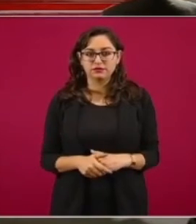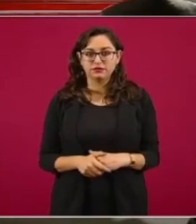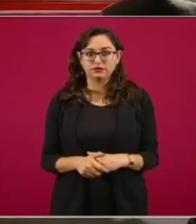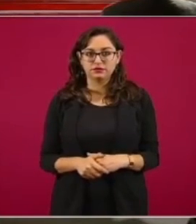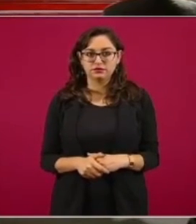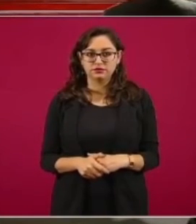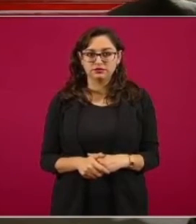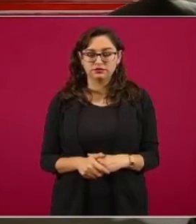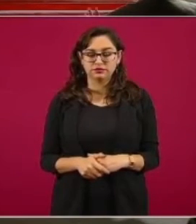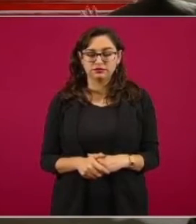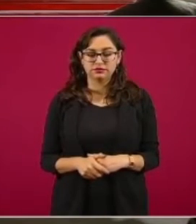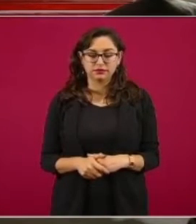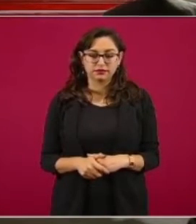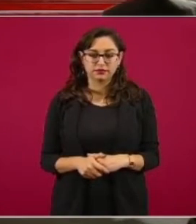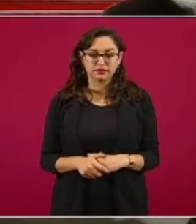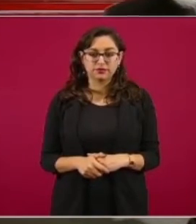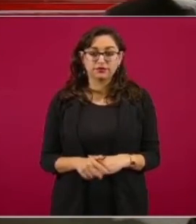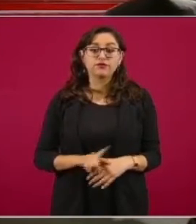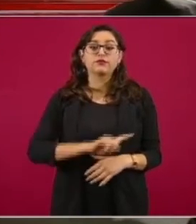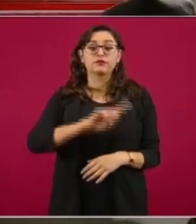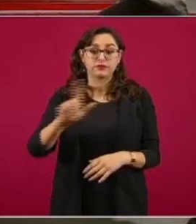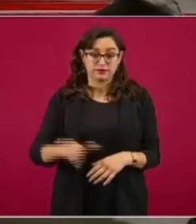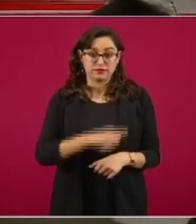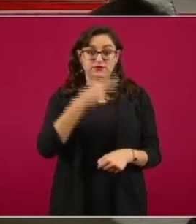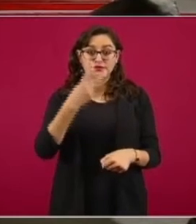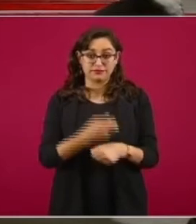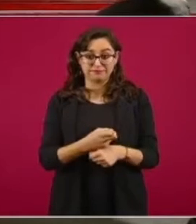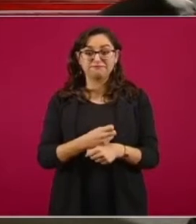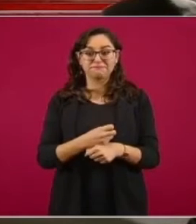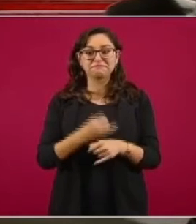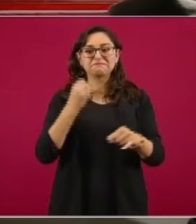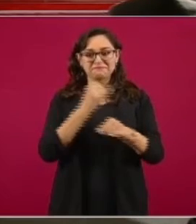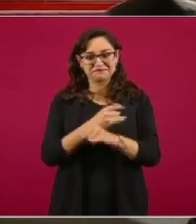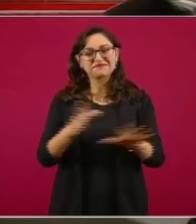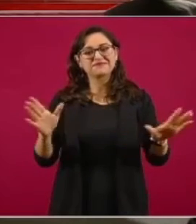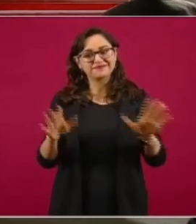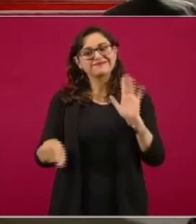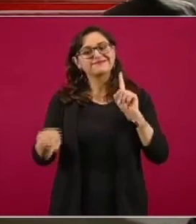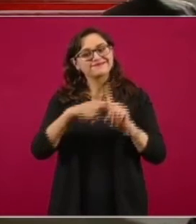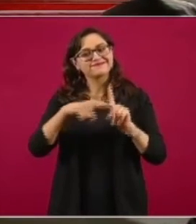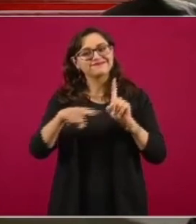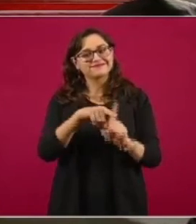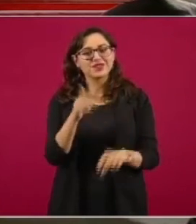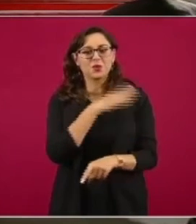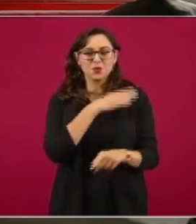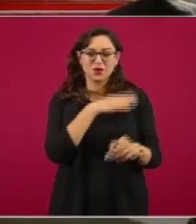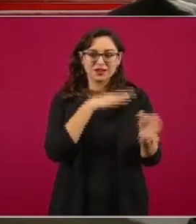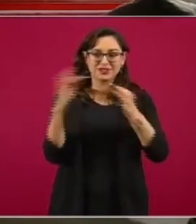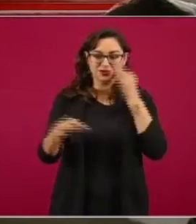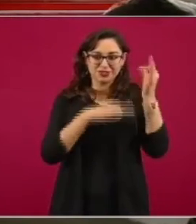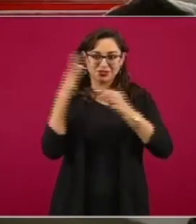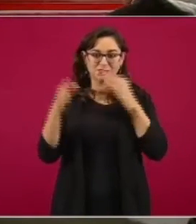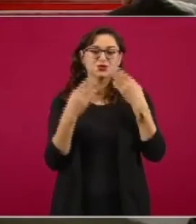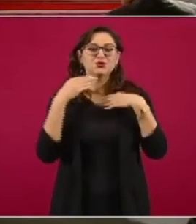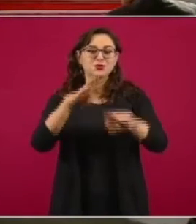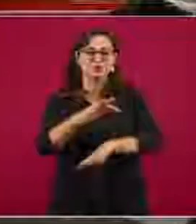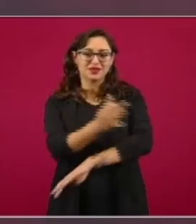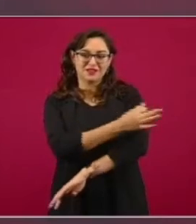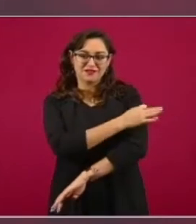Enseguida tendremos una información positiva, una buena noticia sobre vacunación contra el